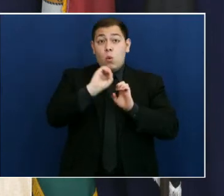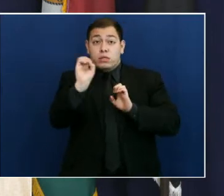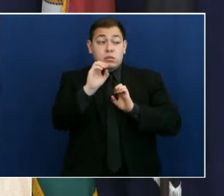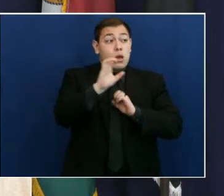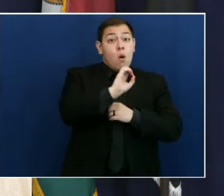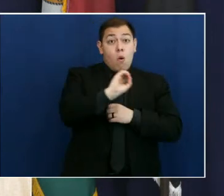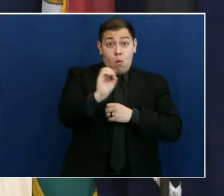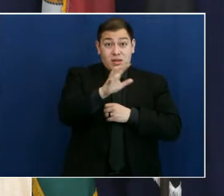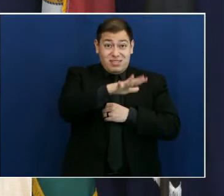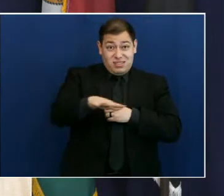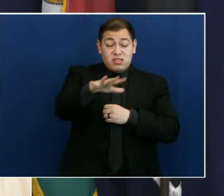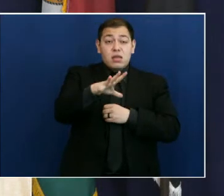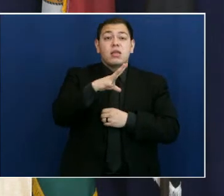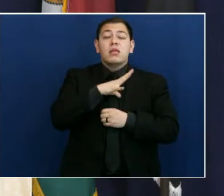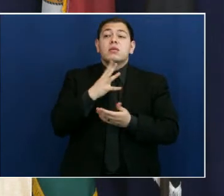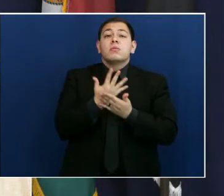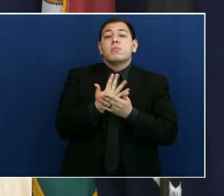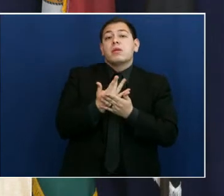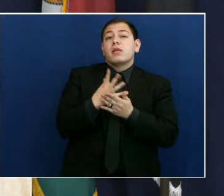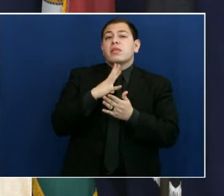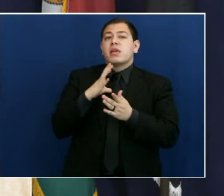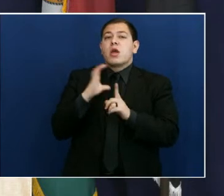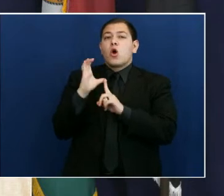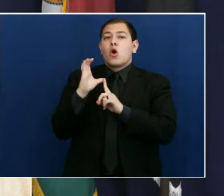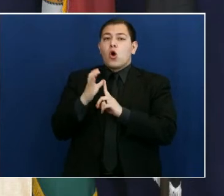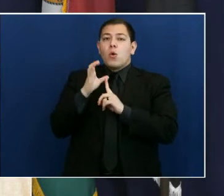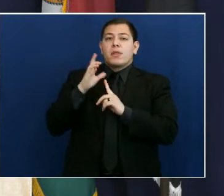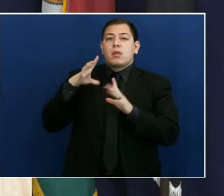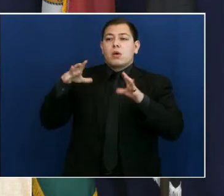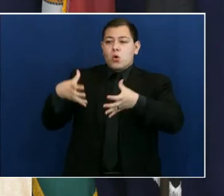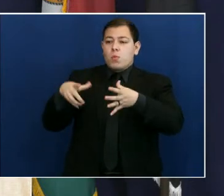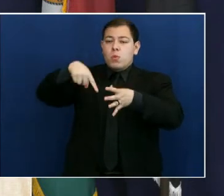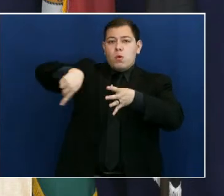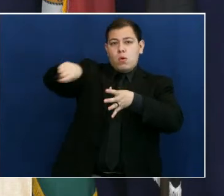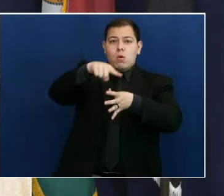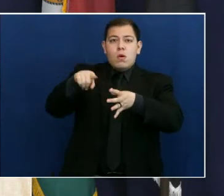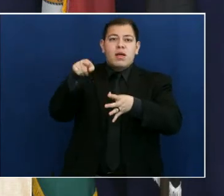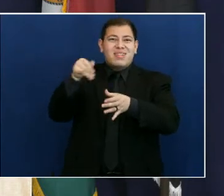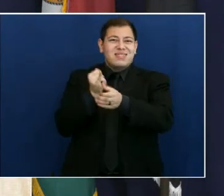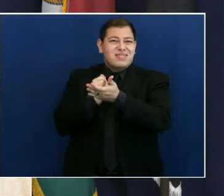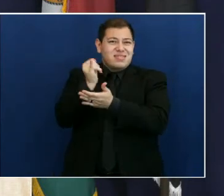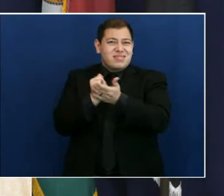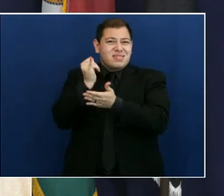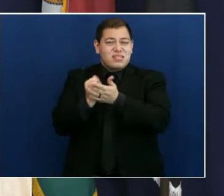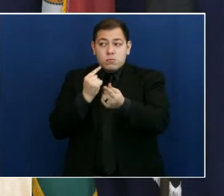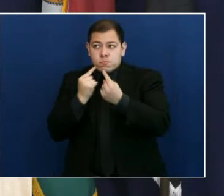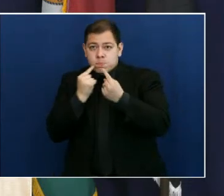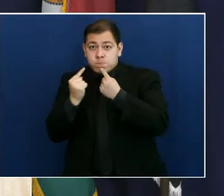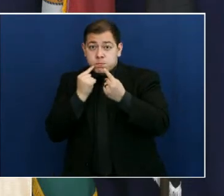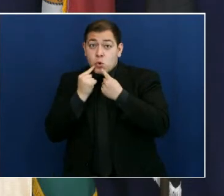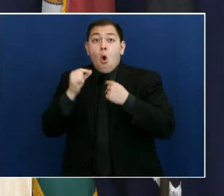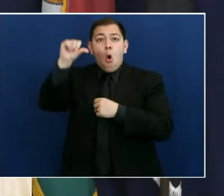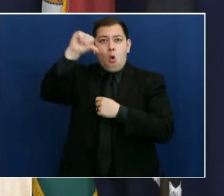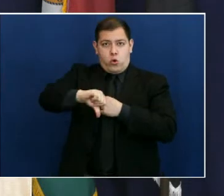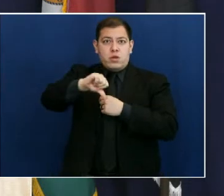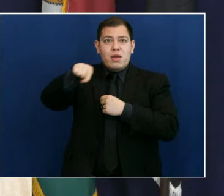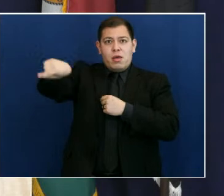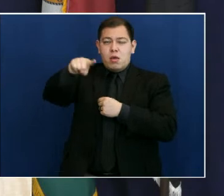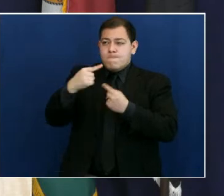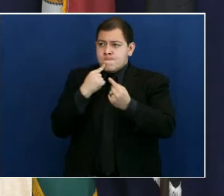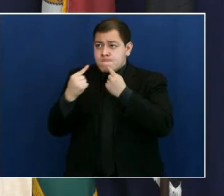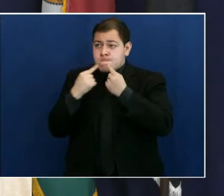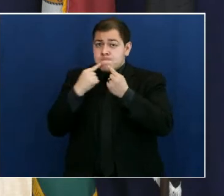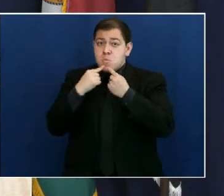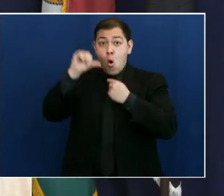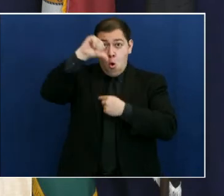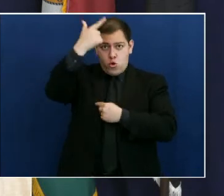última aprobación, y ya creemos que para mañana en la mañana ya la tendremos. Así que es importante porque los jóvenes